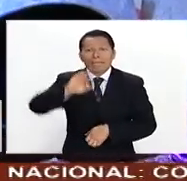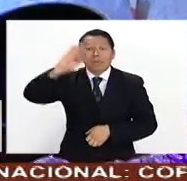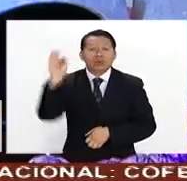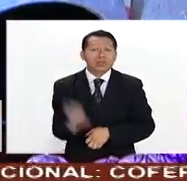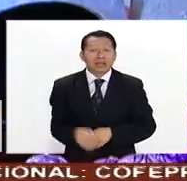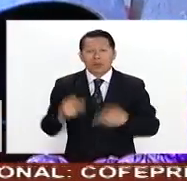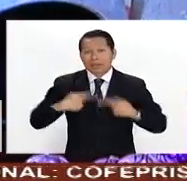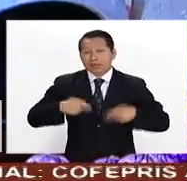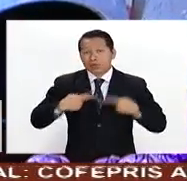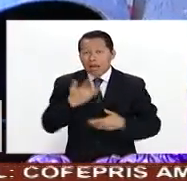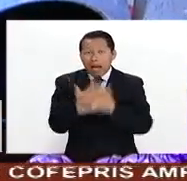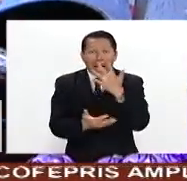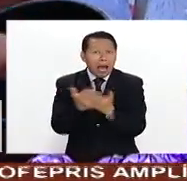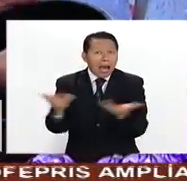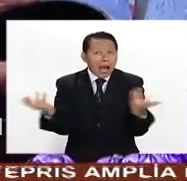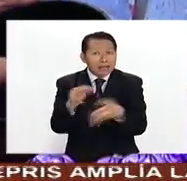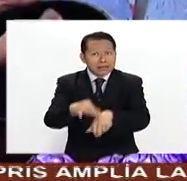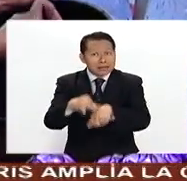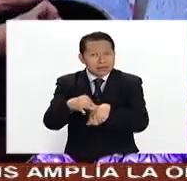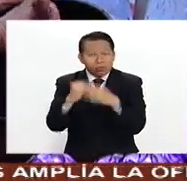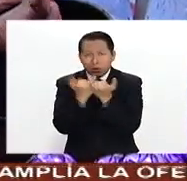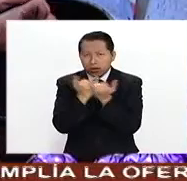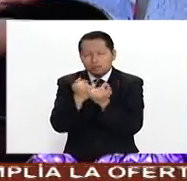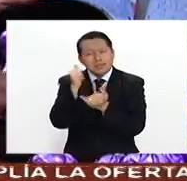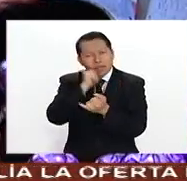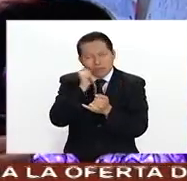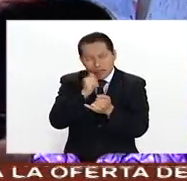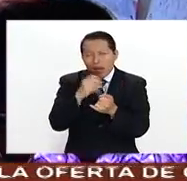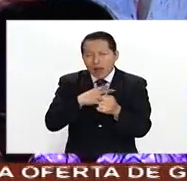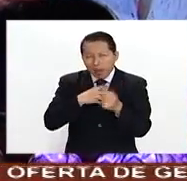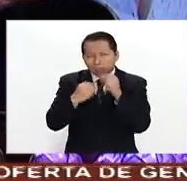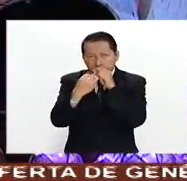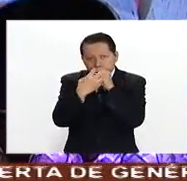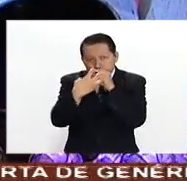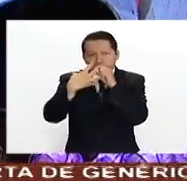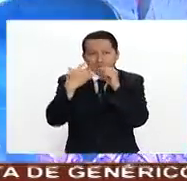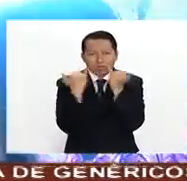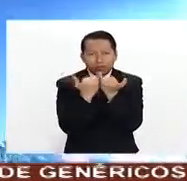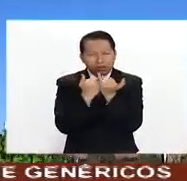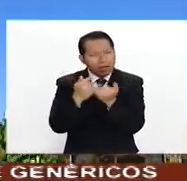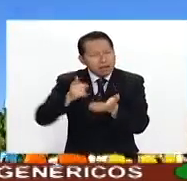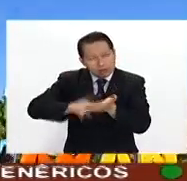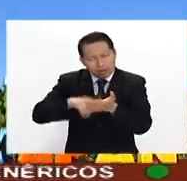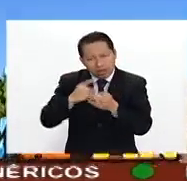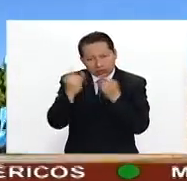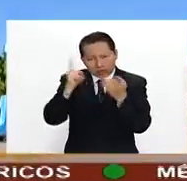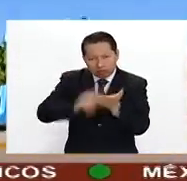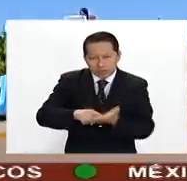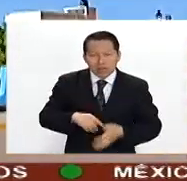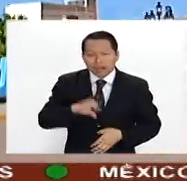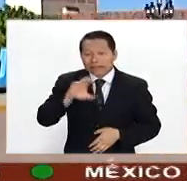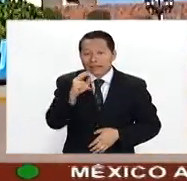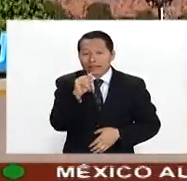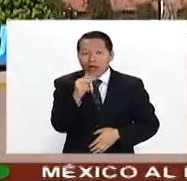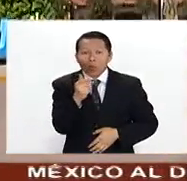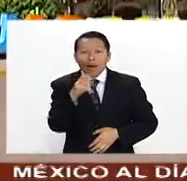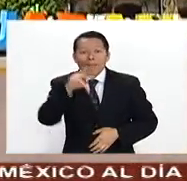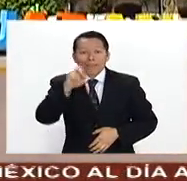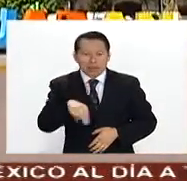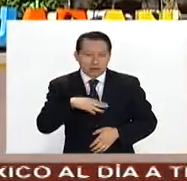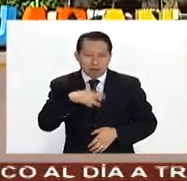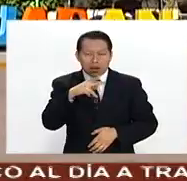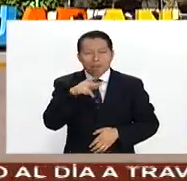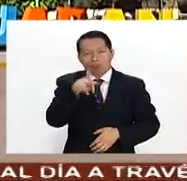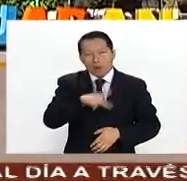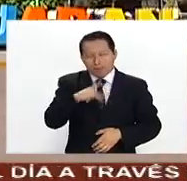artesanal, toda se hace una por una y cada una lleva una historia detrás de ellas. Chignahuapan, pueblo mágico ubicado